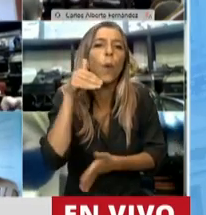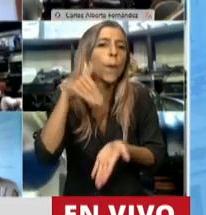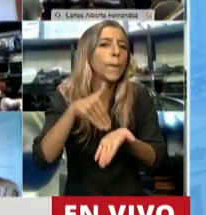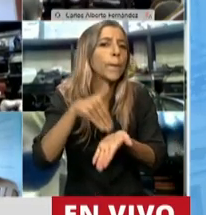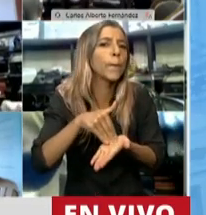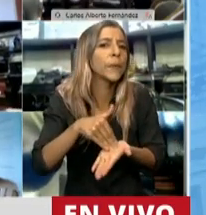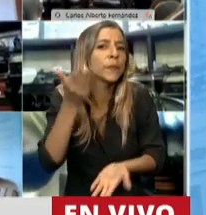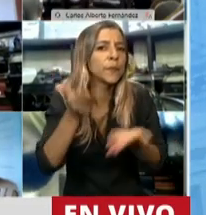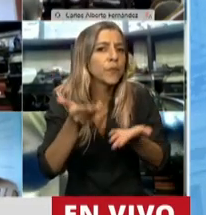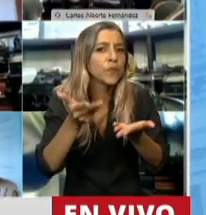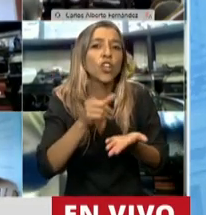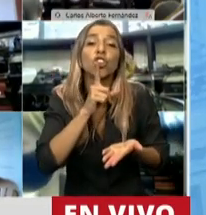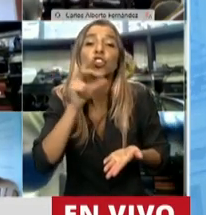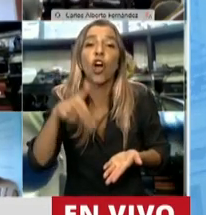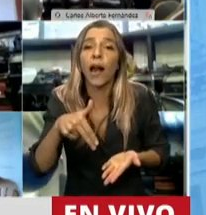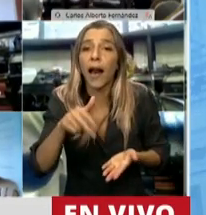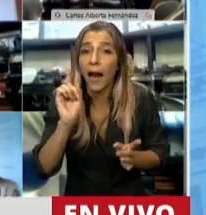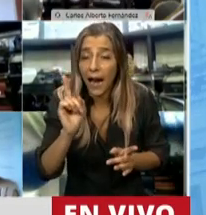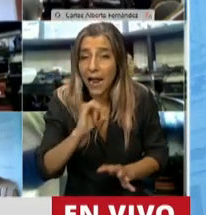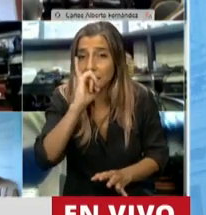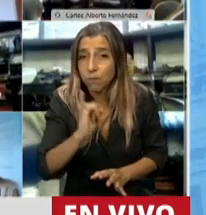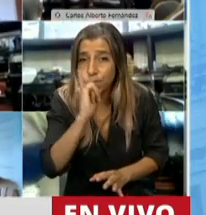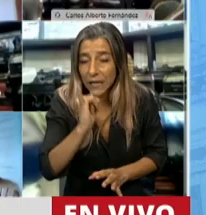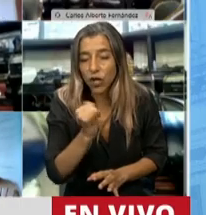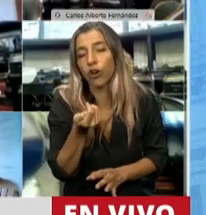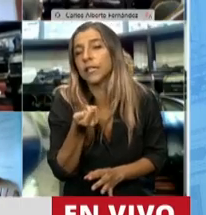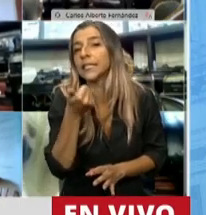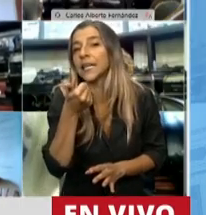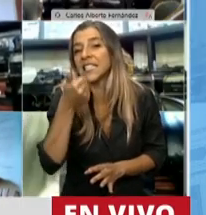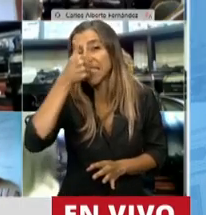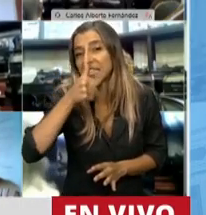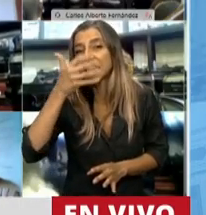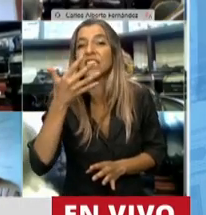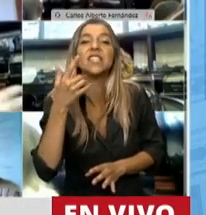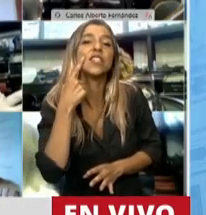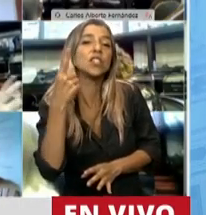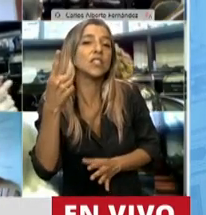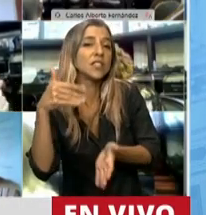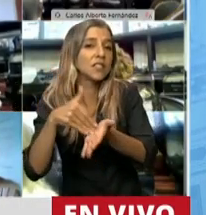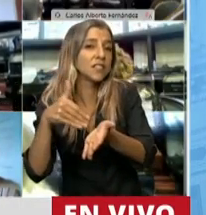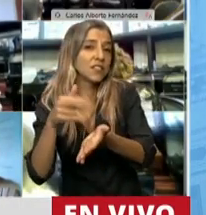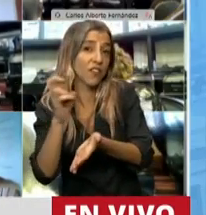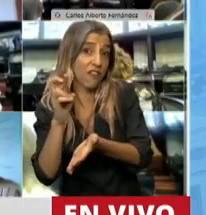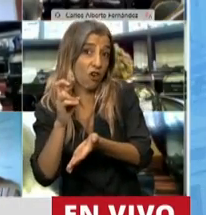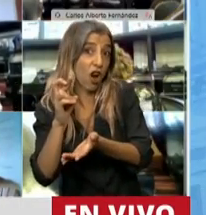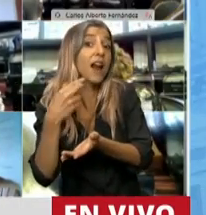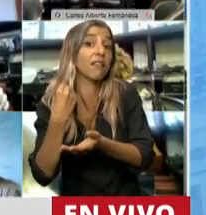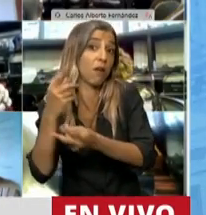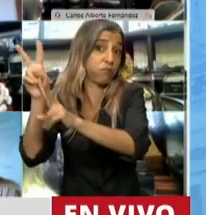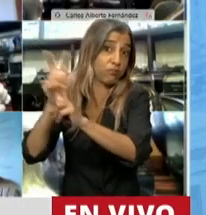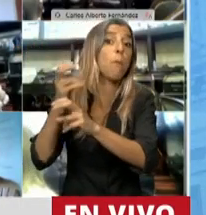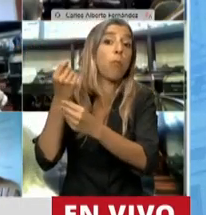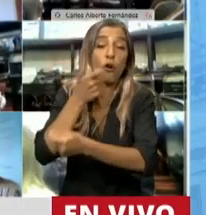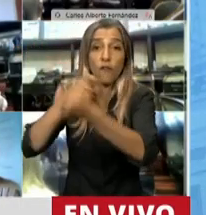términos económicos. De las casi 65.000, de los casi 65.000 millones de dólares que significan las exportaciones